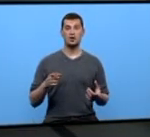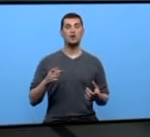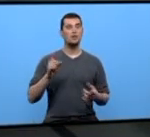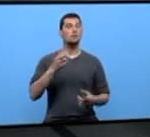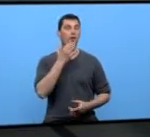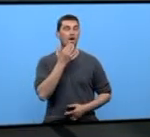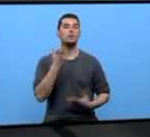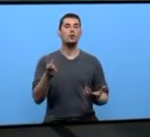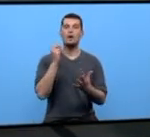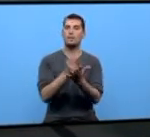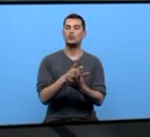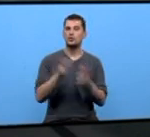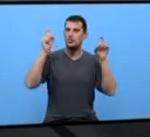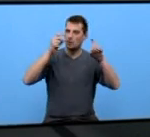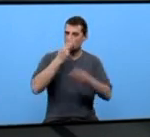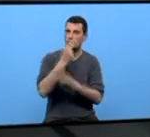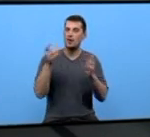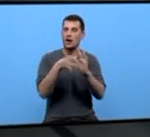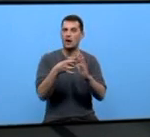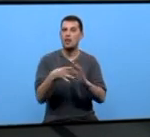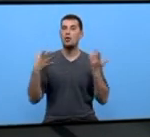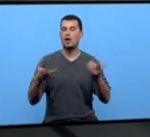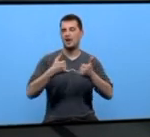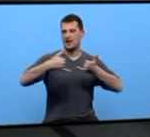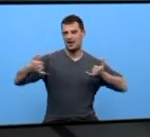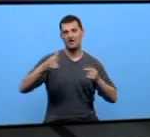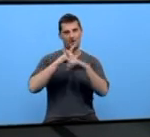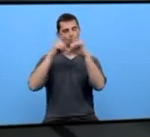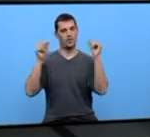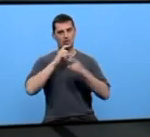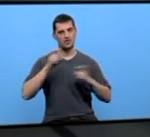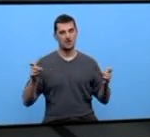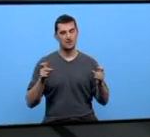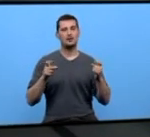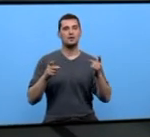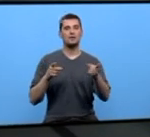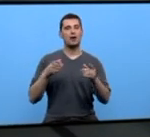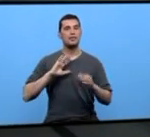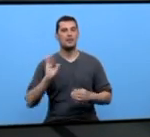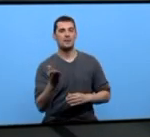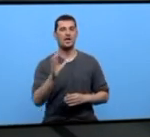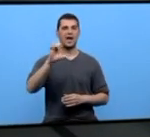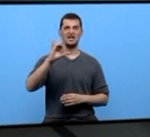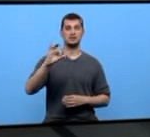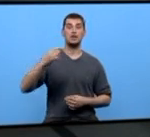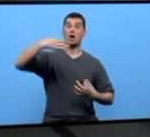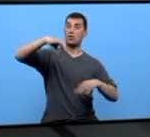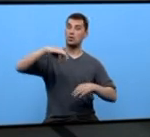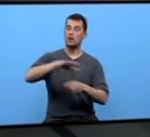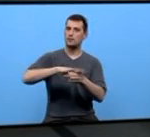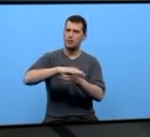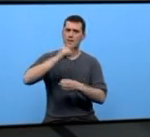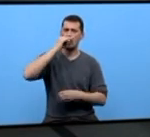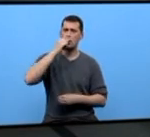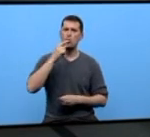Un exemplo da aposta pola educación pública de calidade é a liña que segue esta casa, a Fundación TIC, a través da EIS, a única escola da provincia que